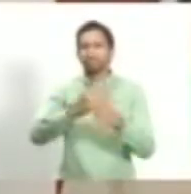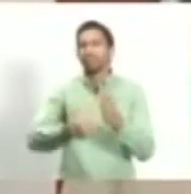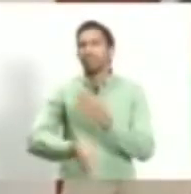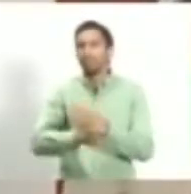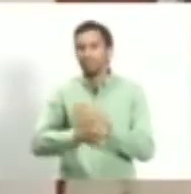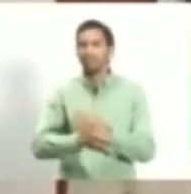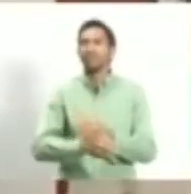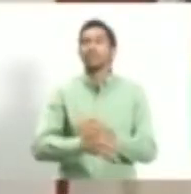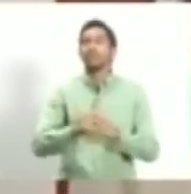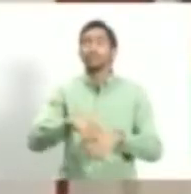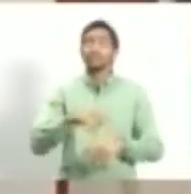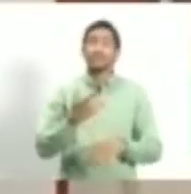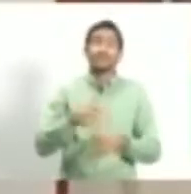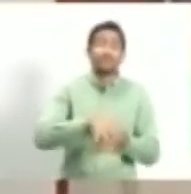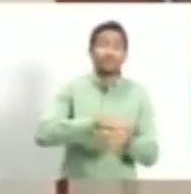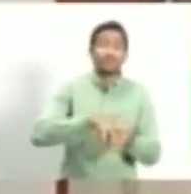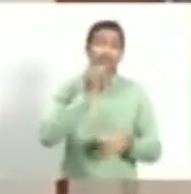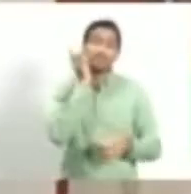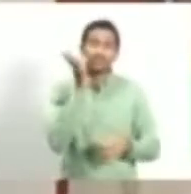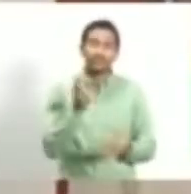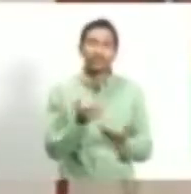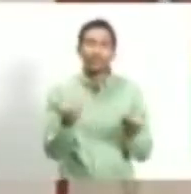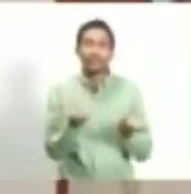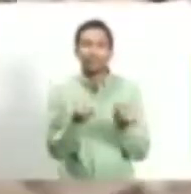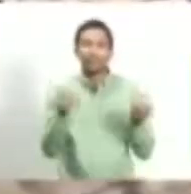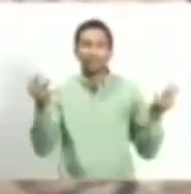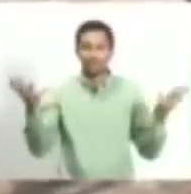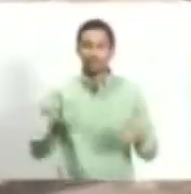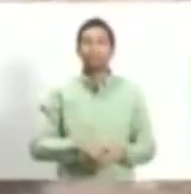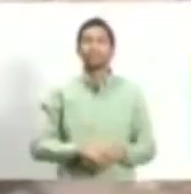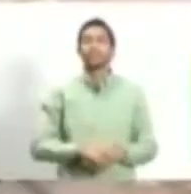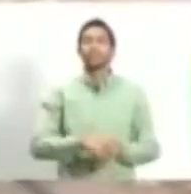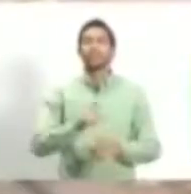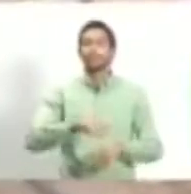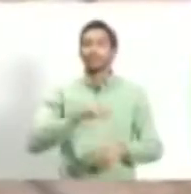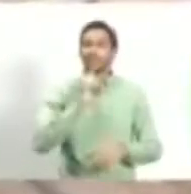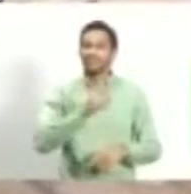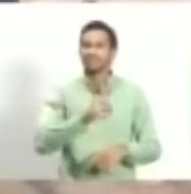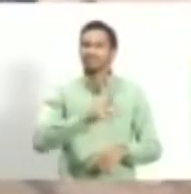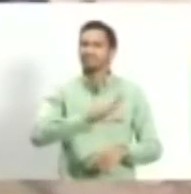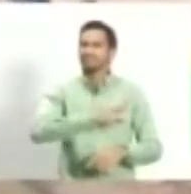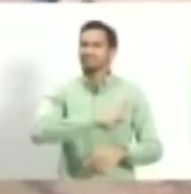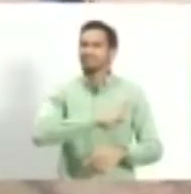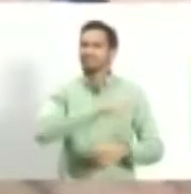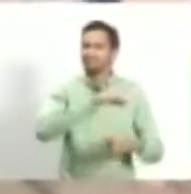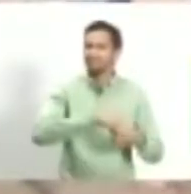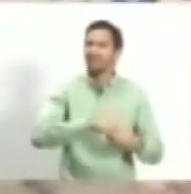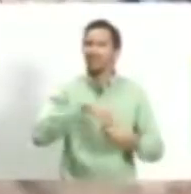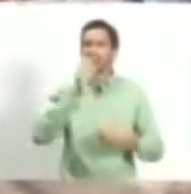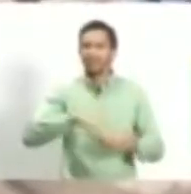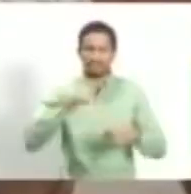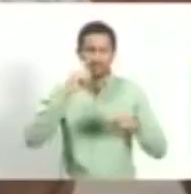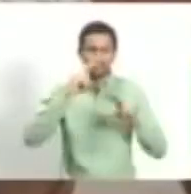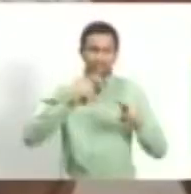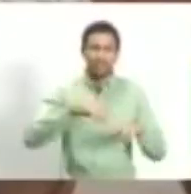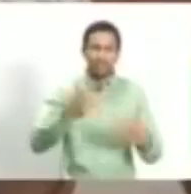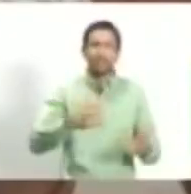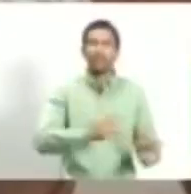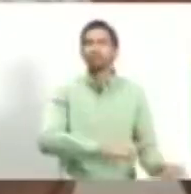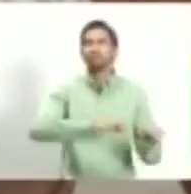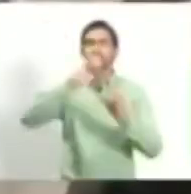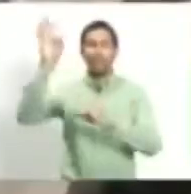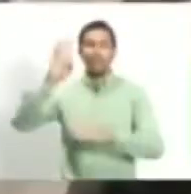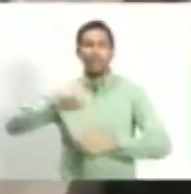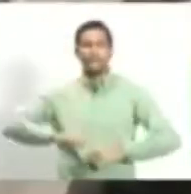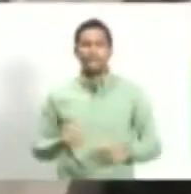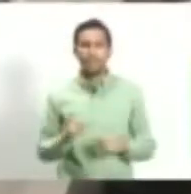riesgo. El jefe del Ministerio Público dijo que las investigaciones que a nivel interno adelanta la administración distrital serán trasladadas a Bogotá, al considerar